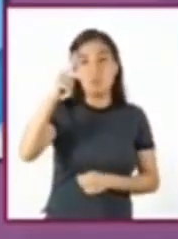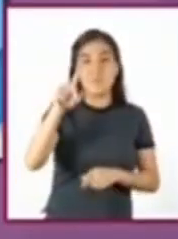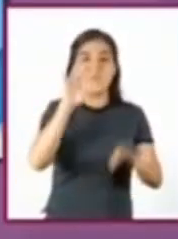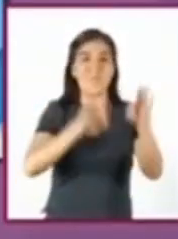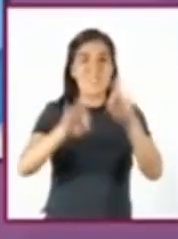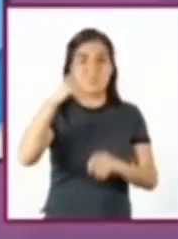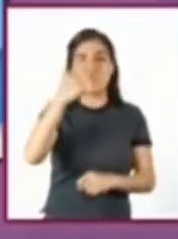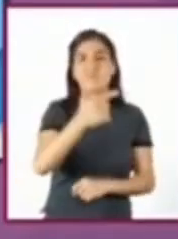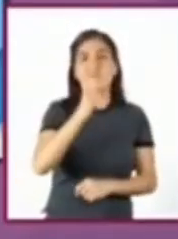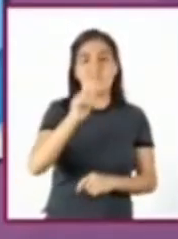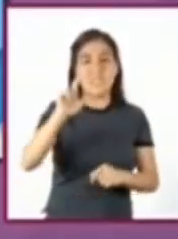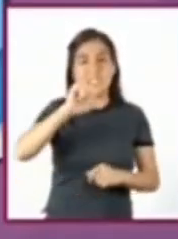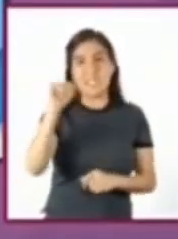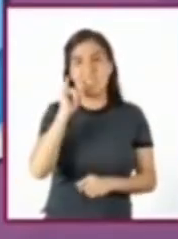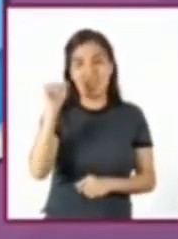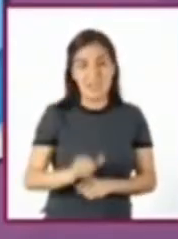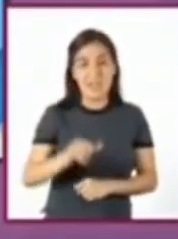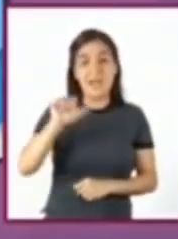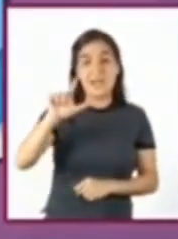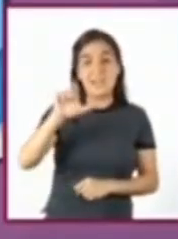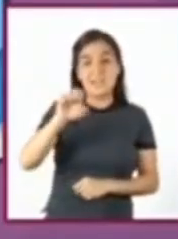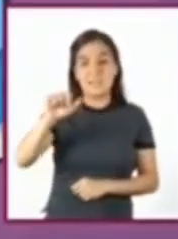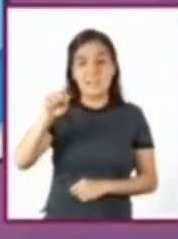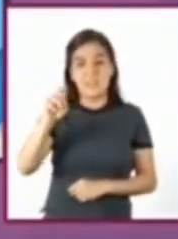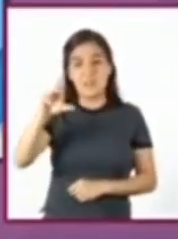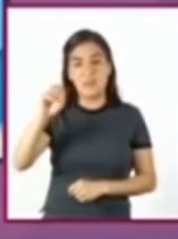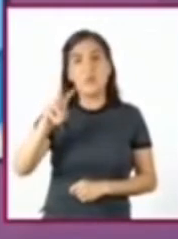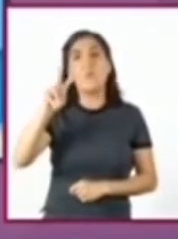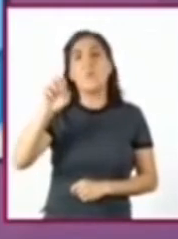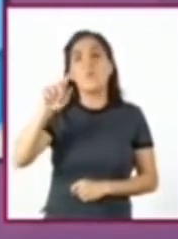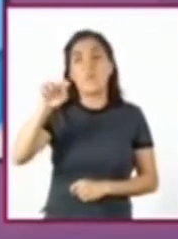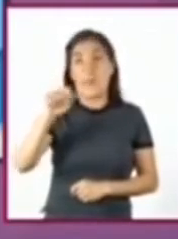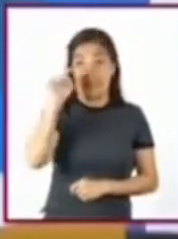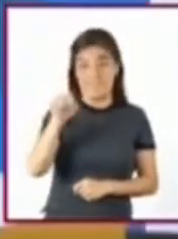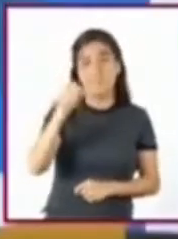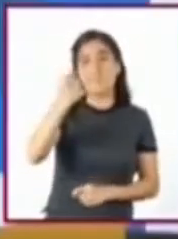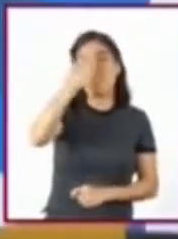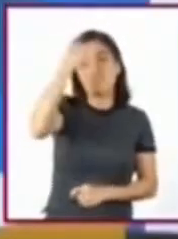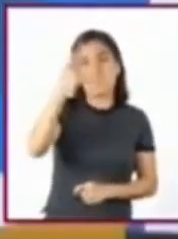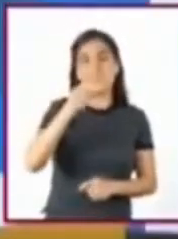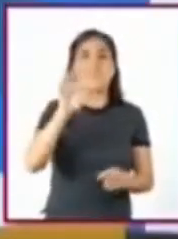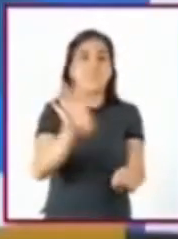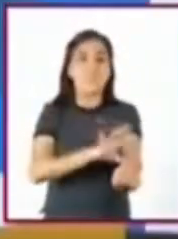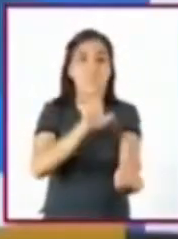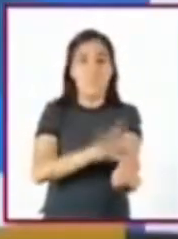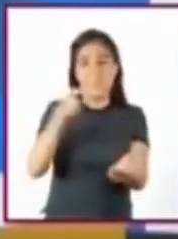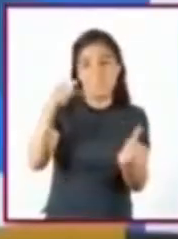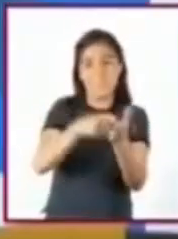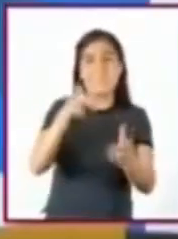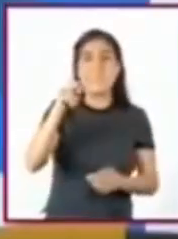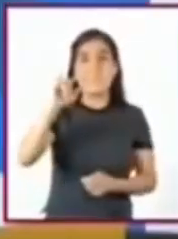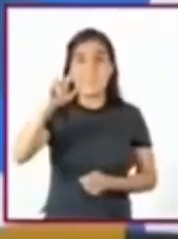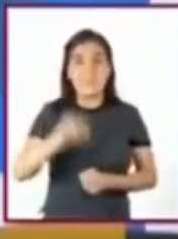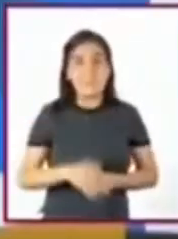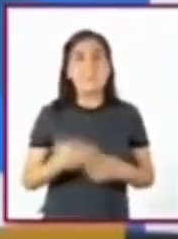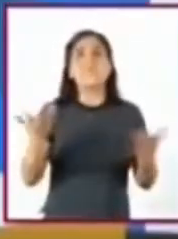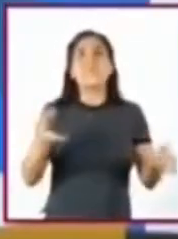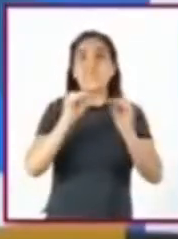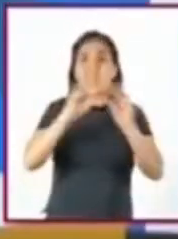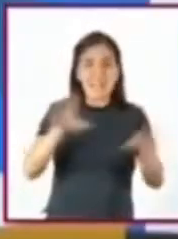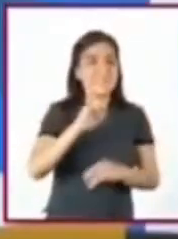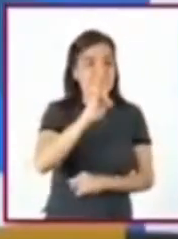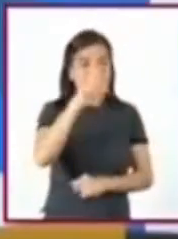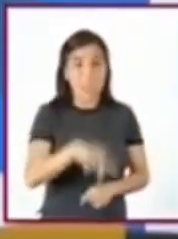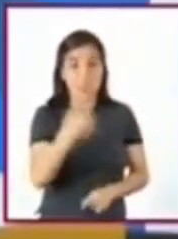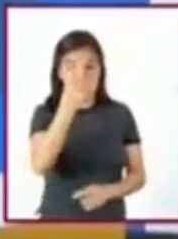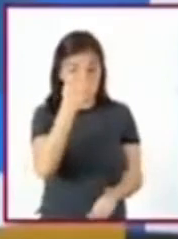italiano Alessandro Volta, quien inventó la pila eléctrica. Claro. Cuando compramos una pila no solo hay de distintos